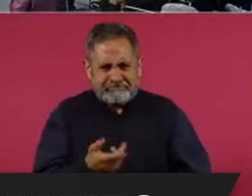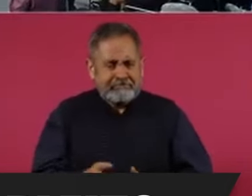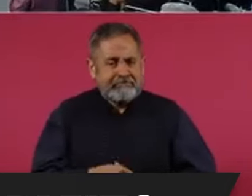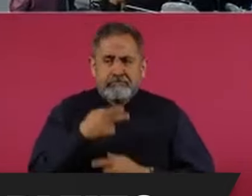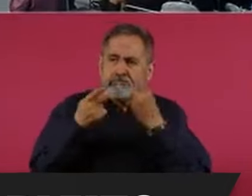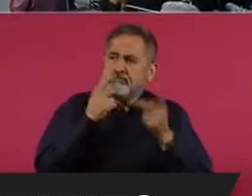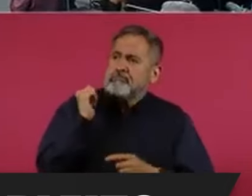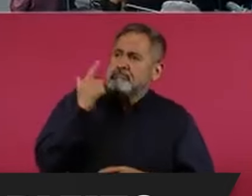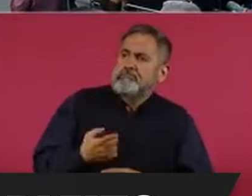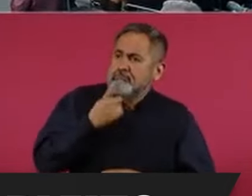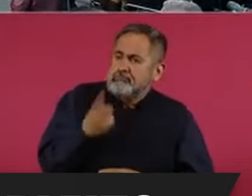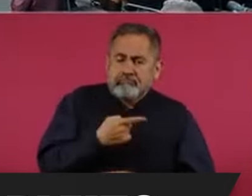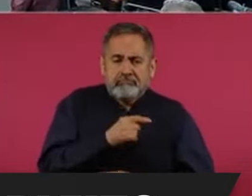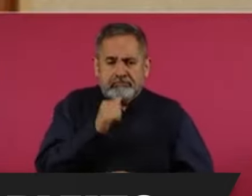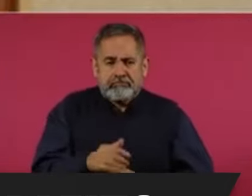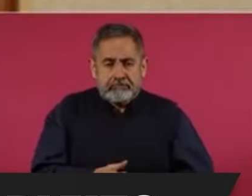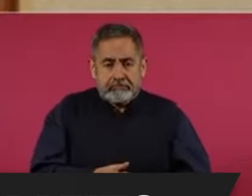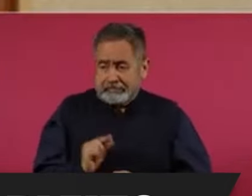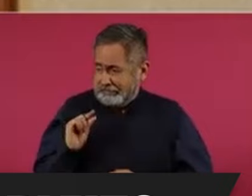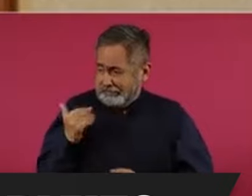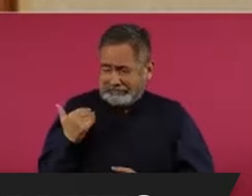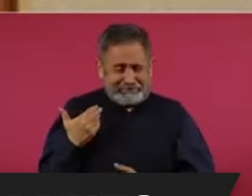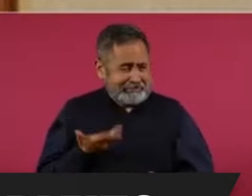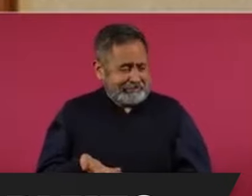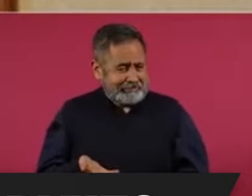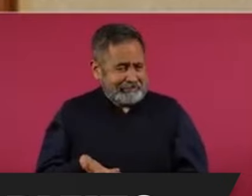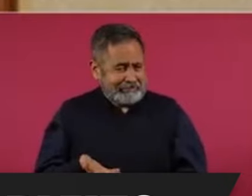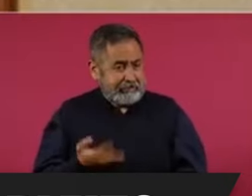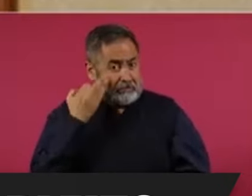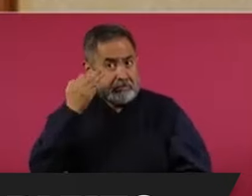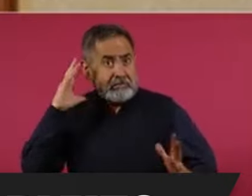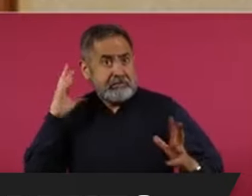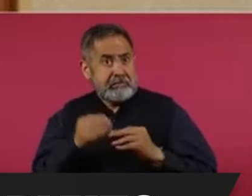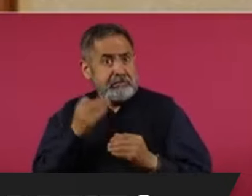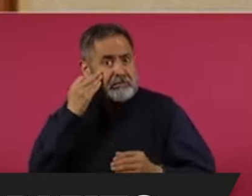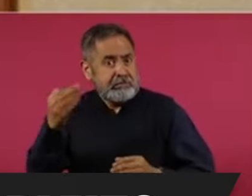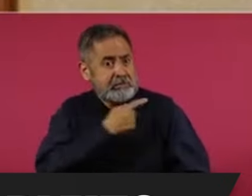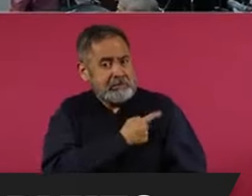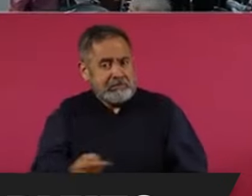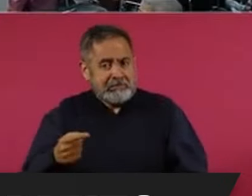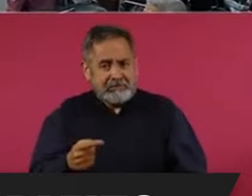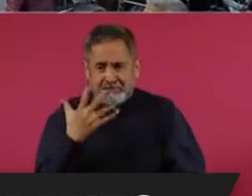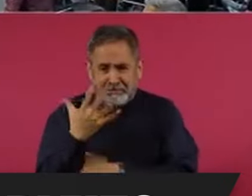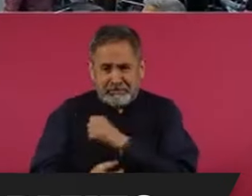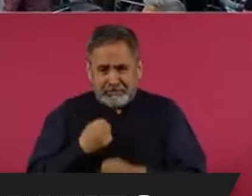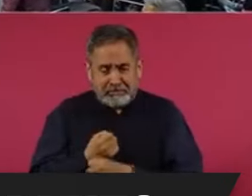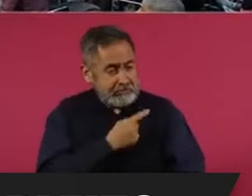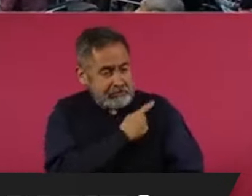¿Cuándo ha dicho eso? Hasta ahora. ¿Cuánto tiempo lleva? 5 años,